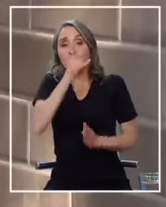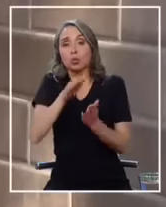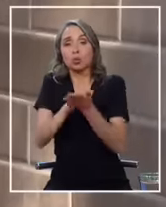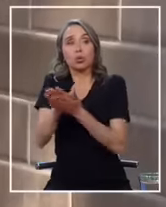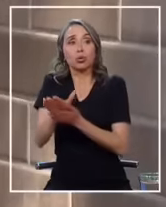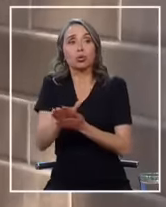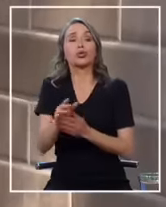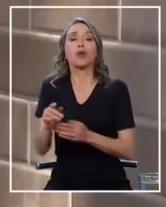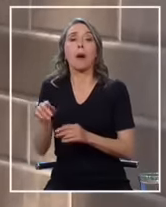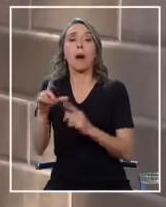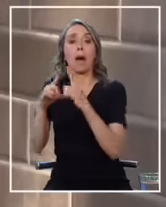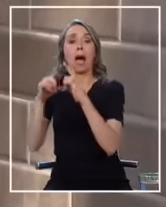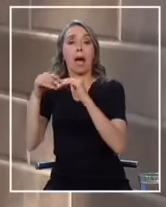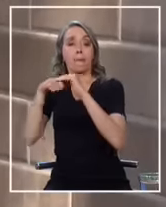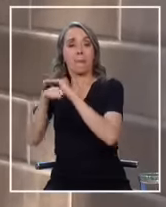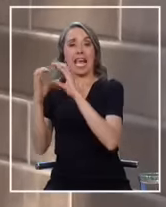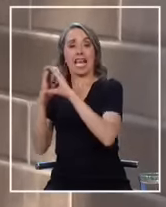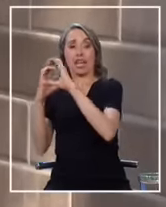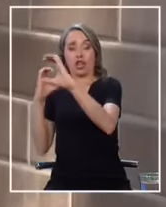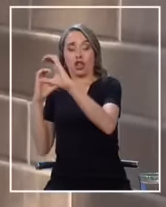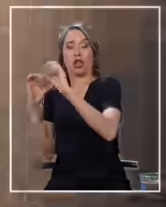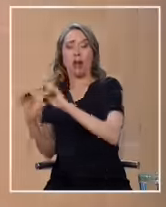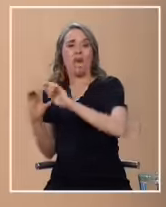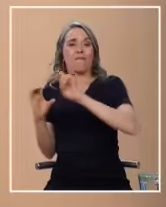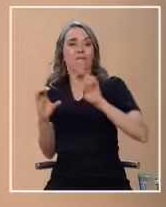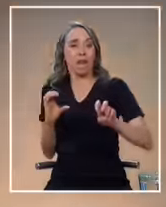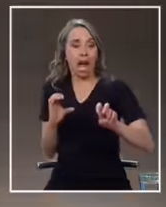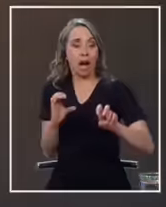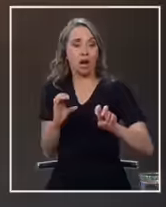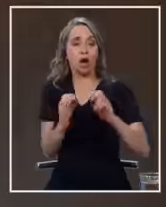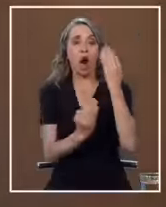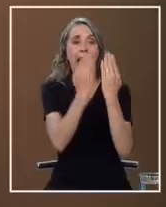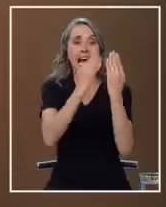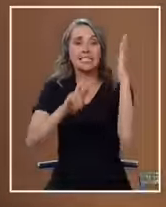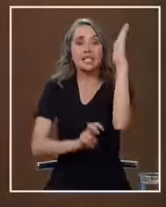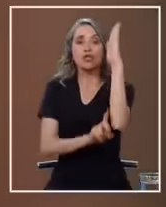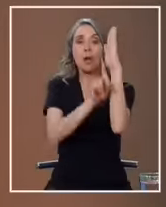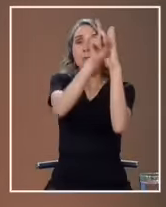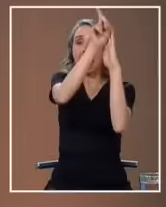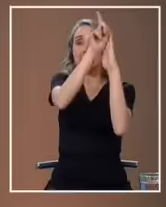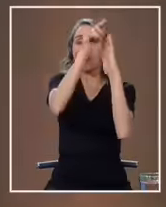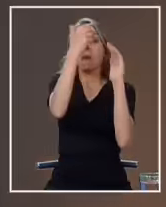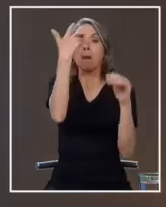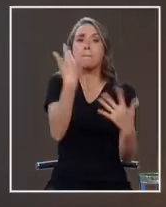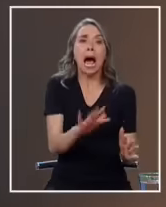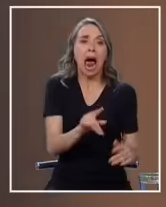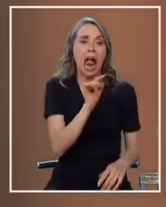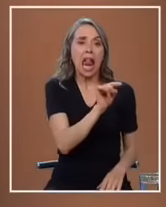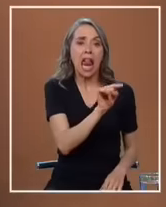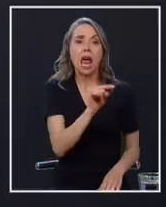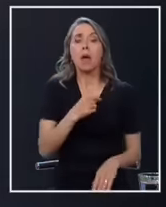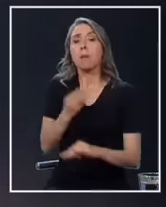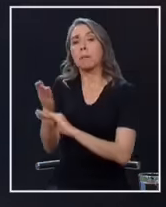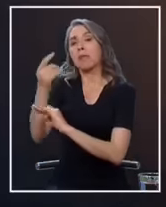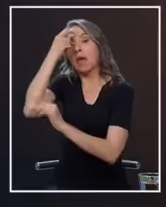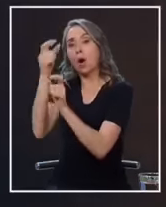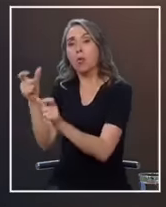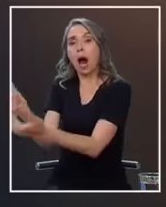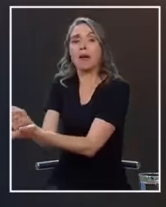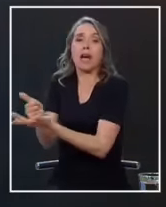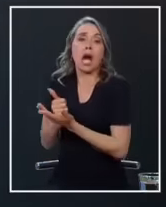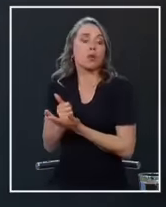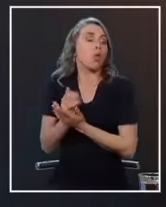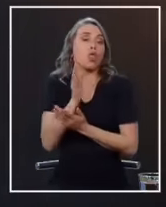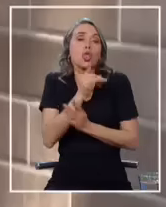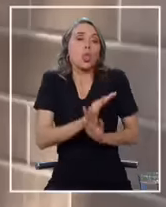y nos bajamos, nos dimos cuenta que estaba malo el ascensor, que es para salir. Y le pedí ayuda a los guardias de metro y me dijeron que no tenía la